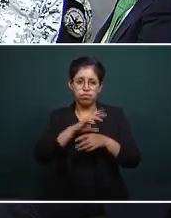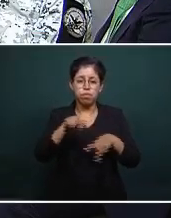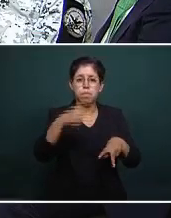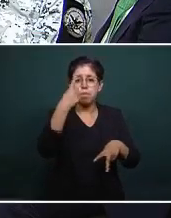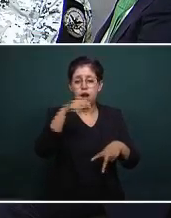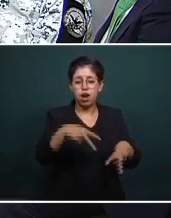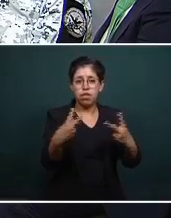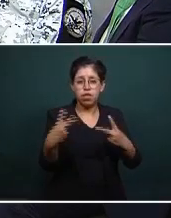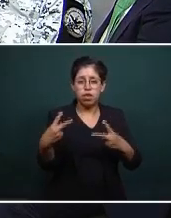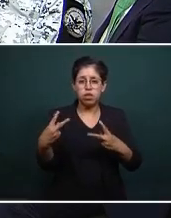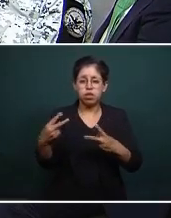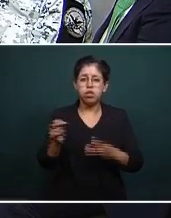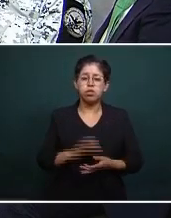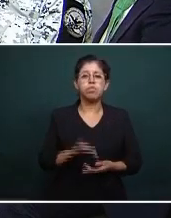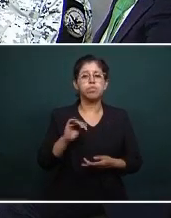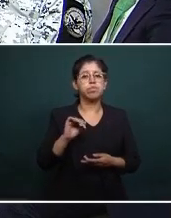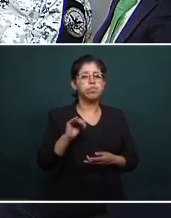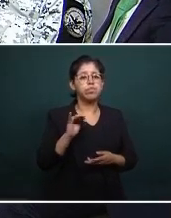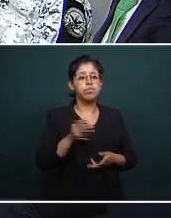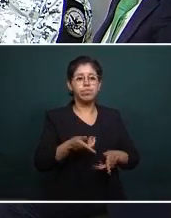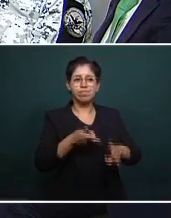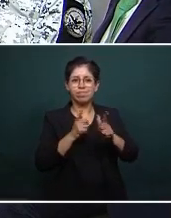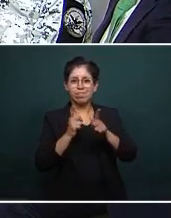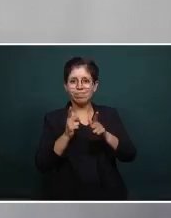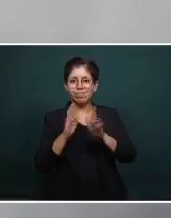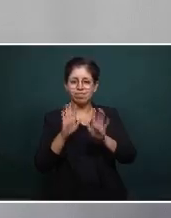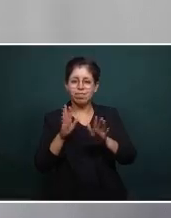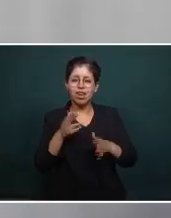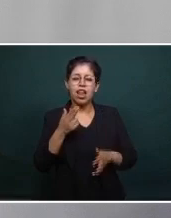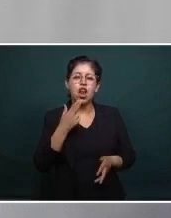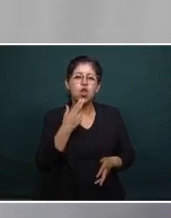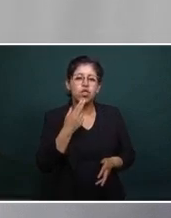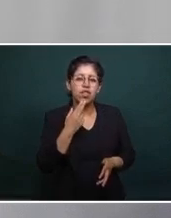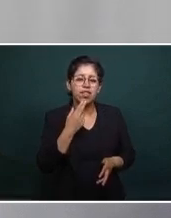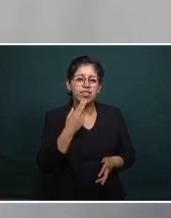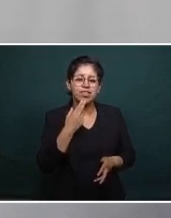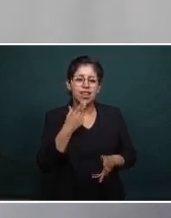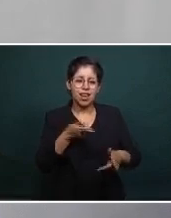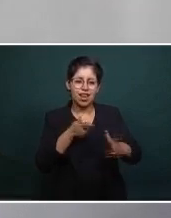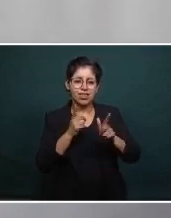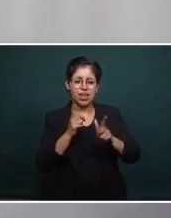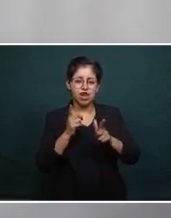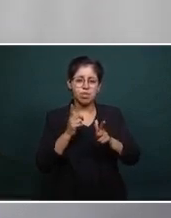en una actividad que de alguna u otra forma se utilizan